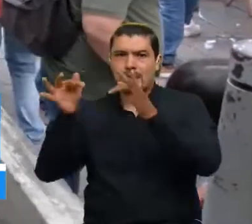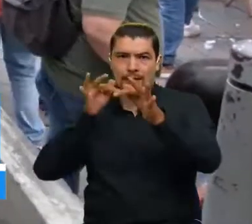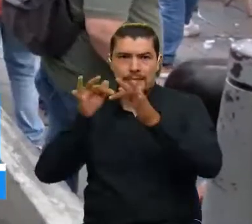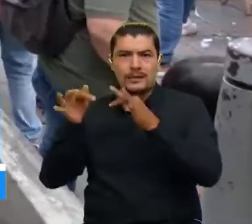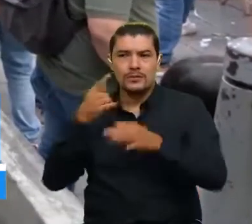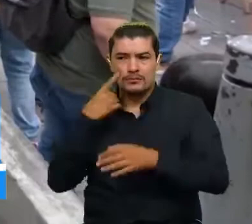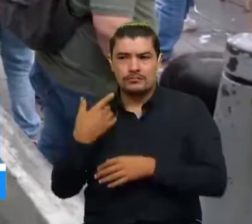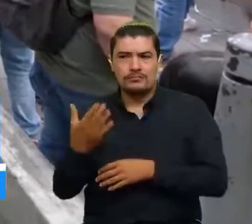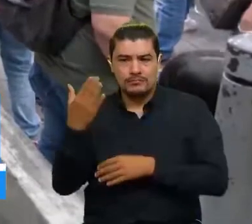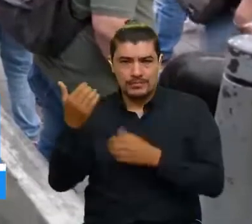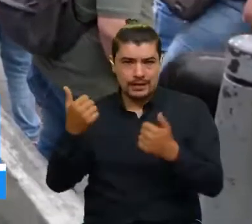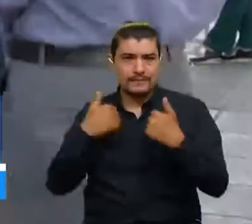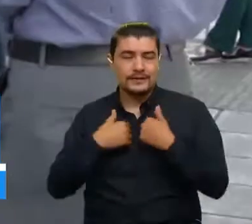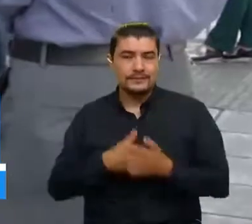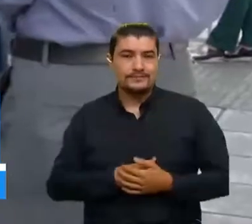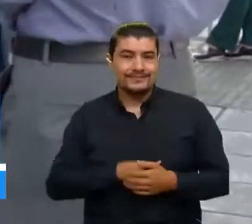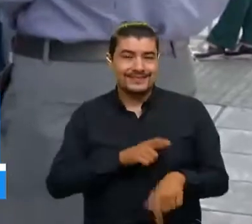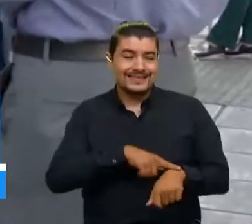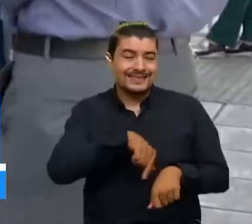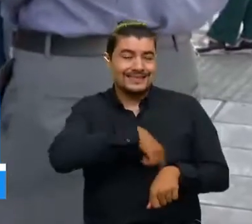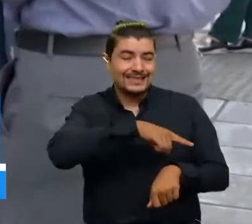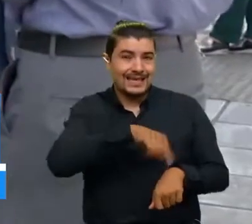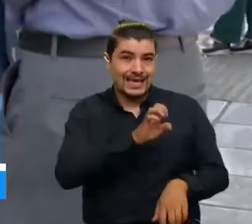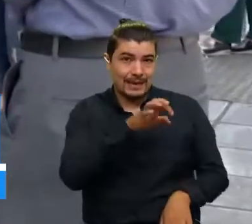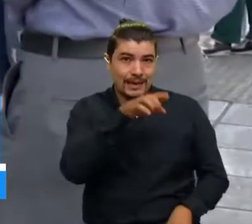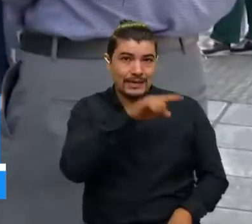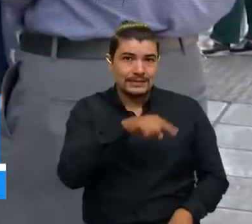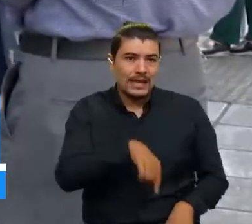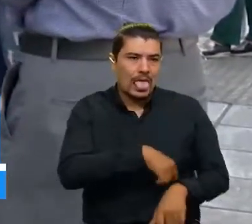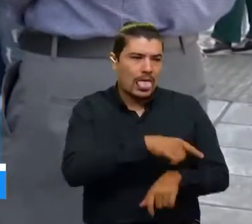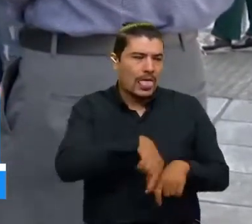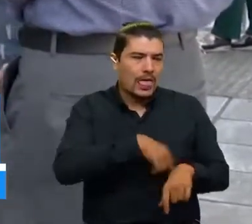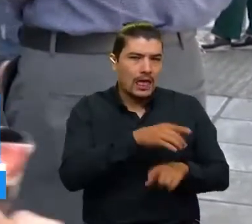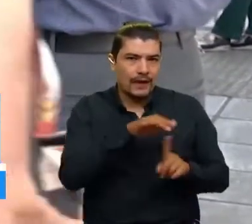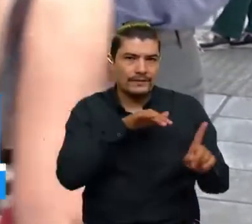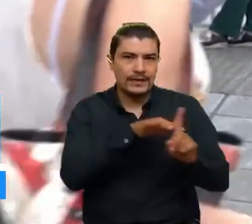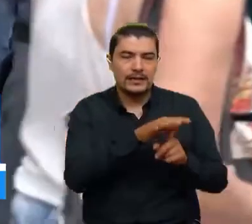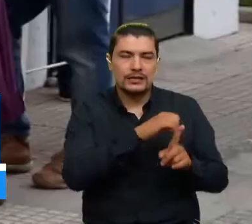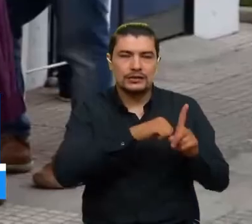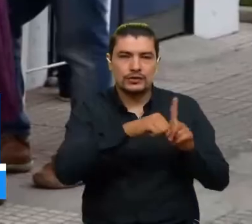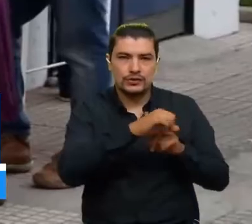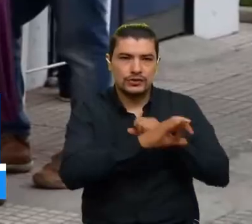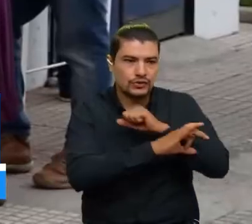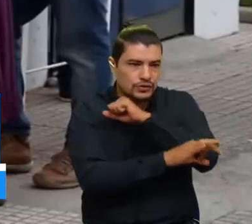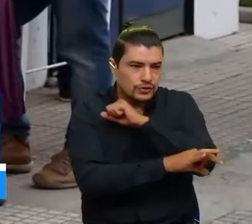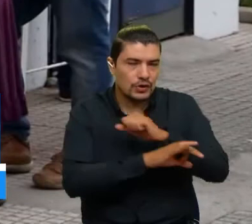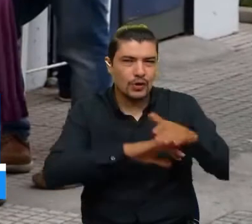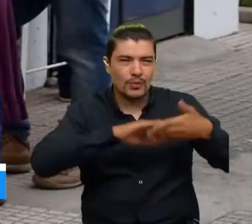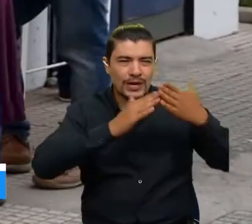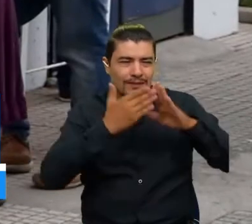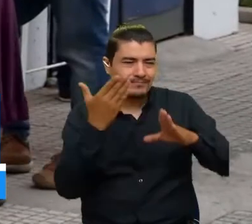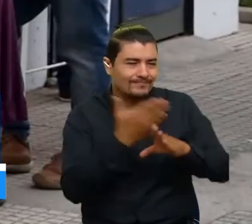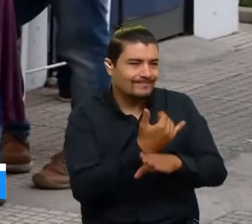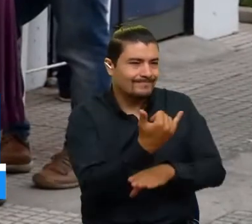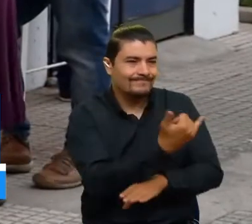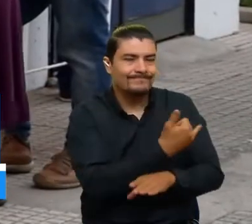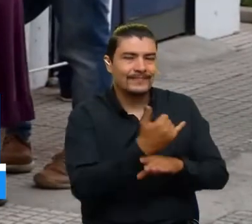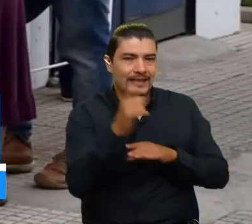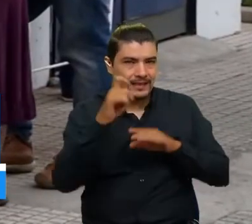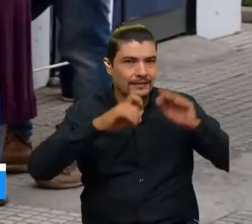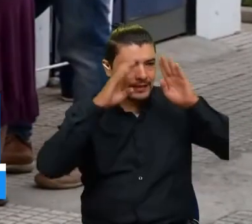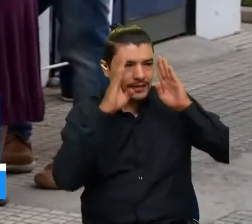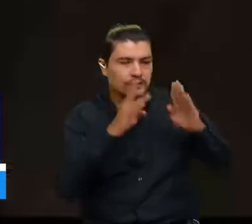demoras y tramitología que viven los pacientes en las EPS, efectos psicosociales, comunitarios, deben hacer parte de las redes de atención.